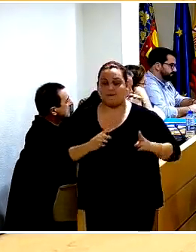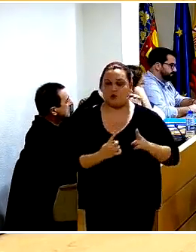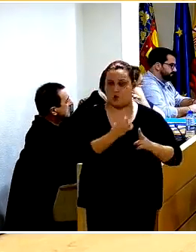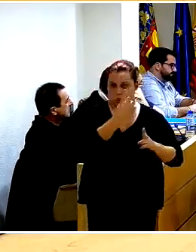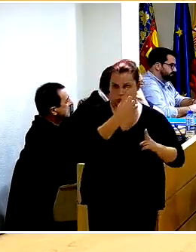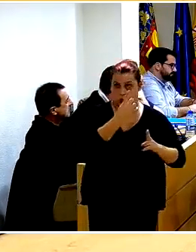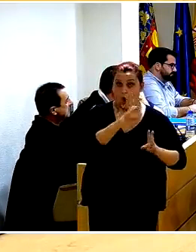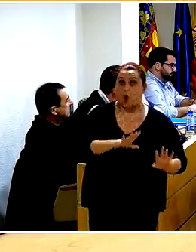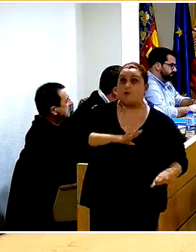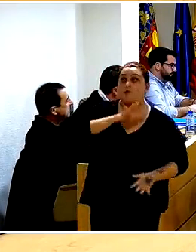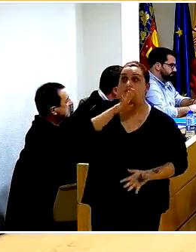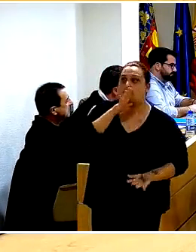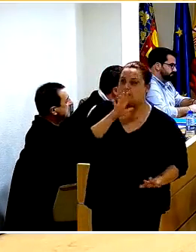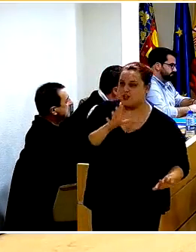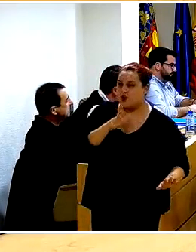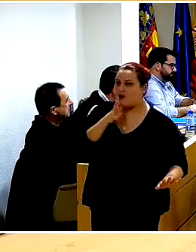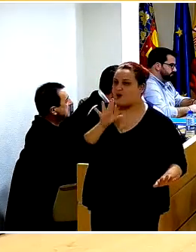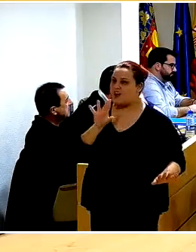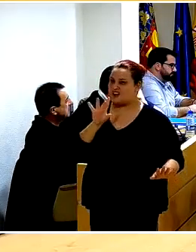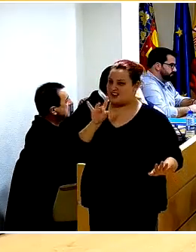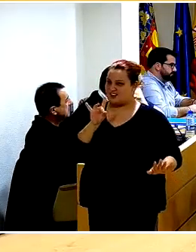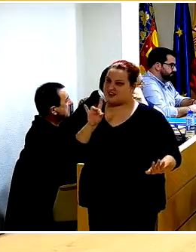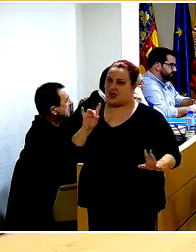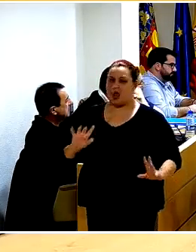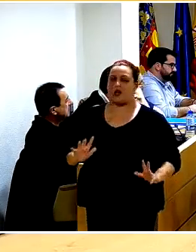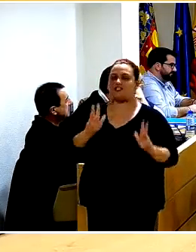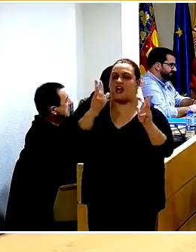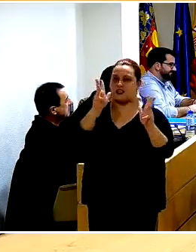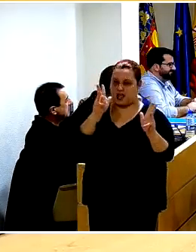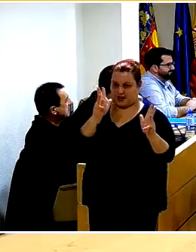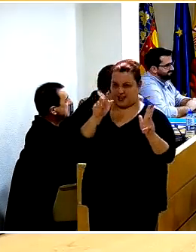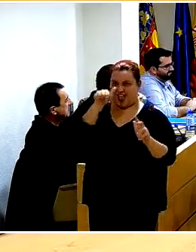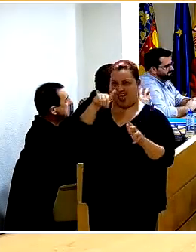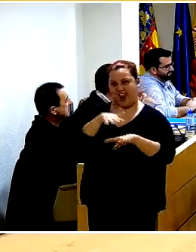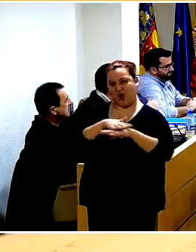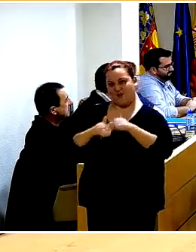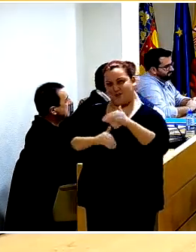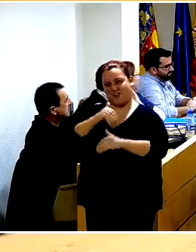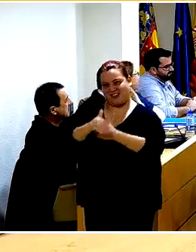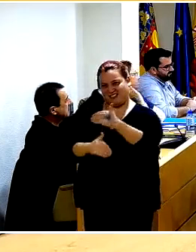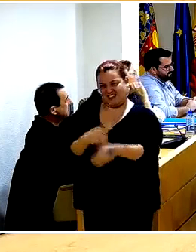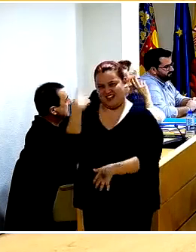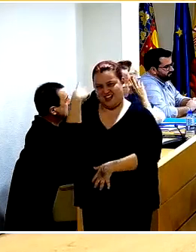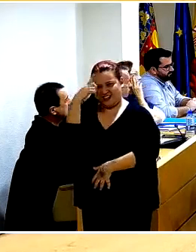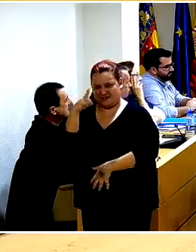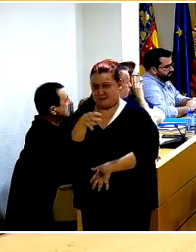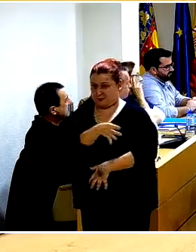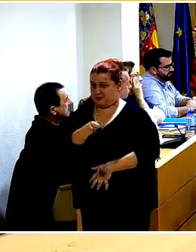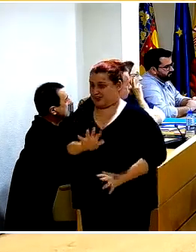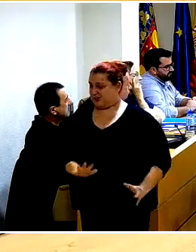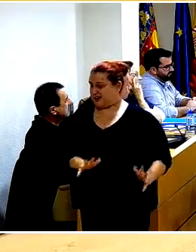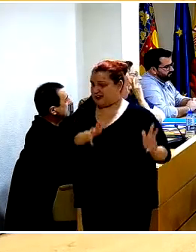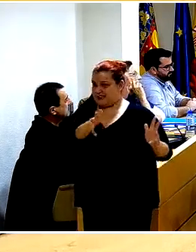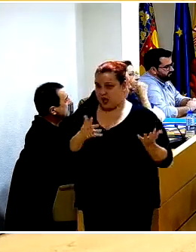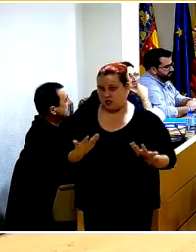ahora sí que cuadra a qué personas venían a rescatar en el gobierno progresista, desde luego algunas han sido muy bien rescatadas, pues